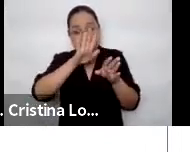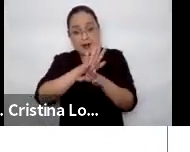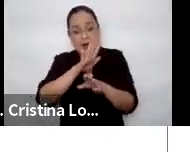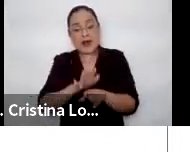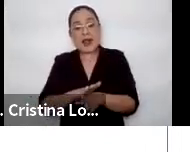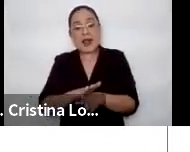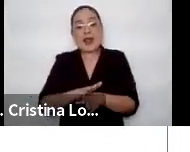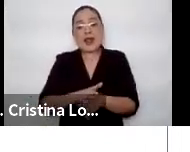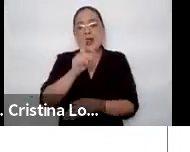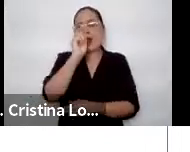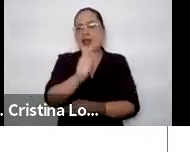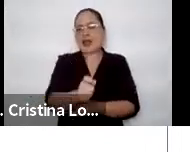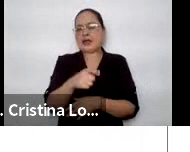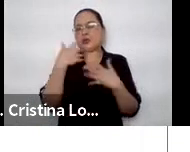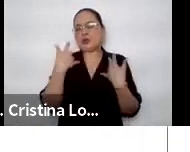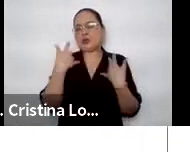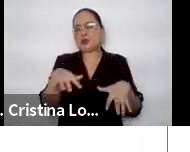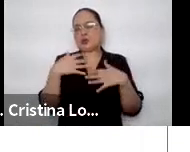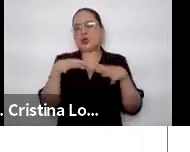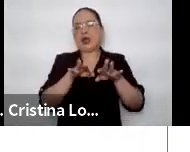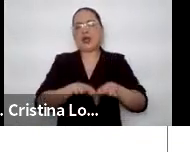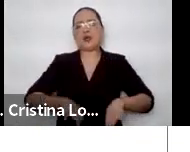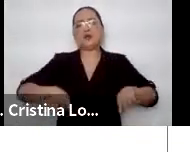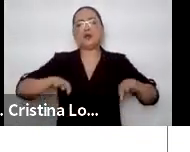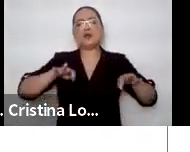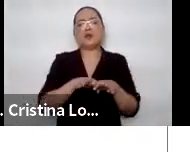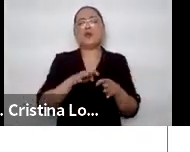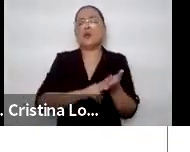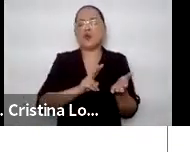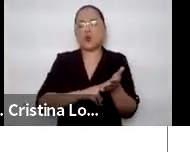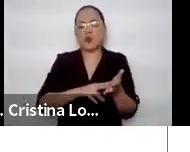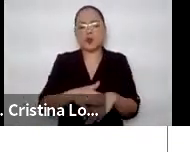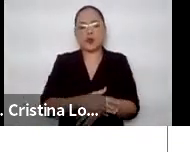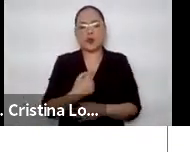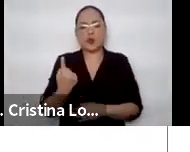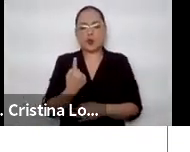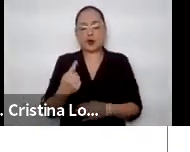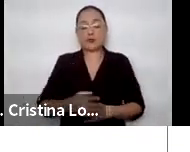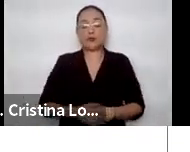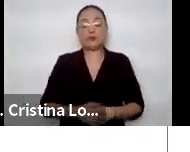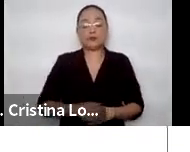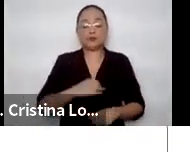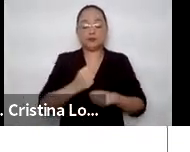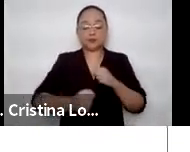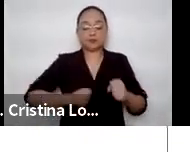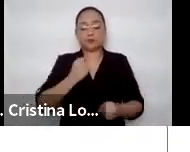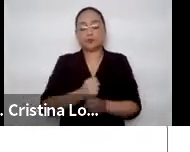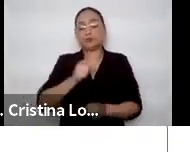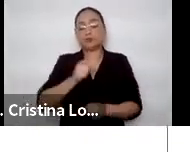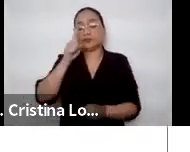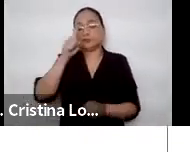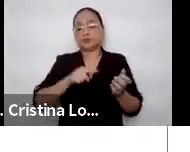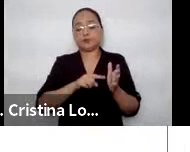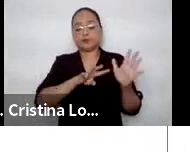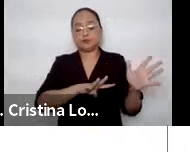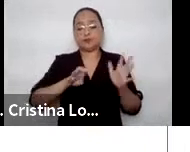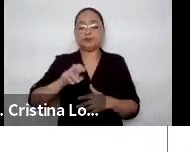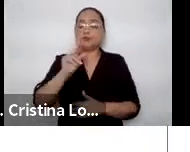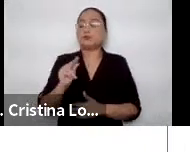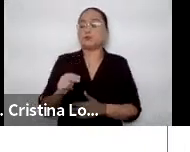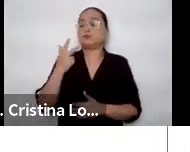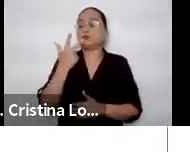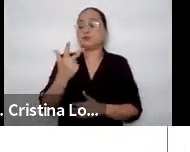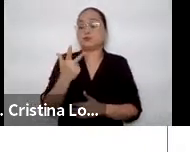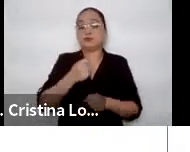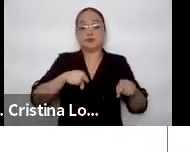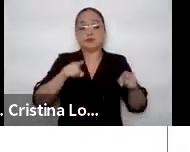estos cambios fundamentales? Bien, en 1988 estos cambios